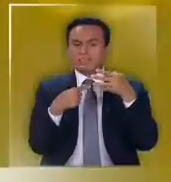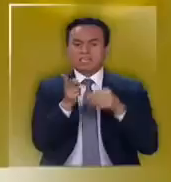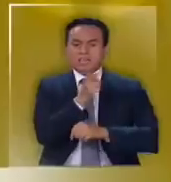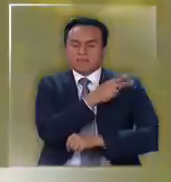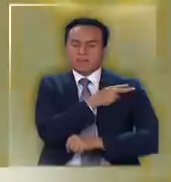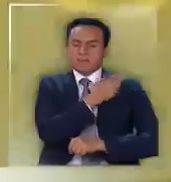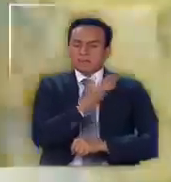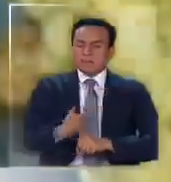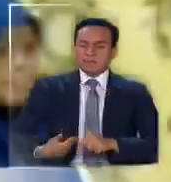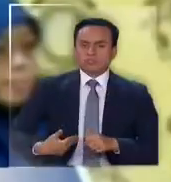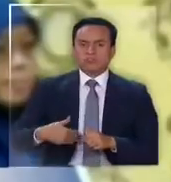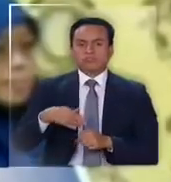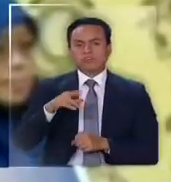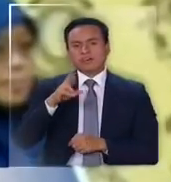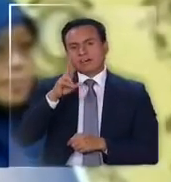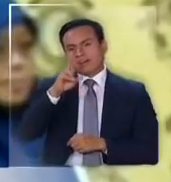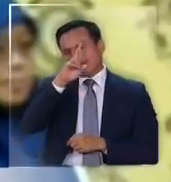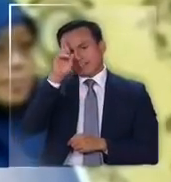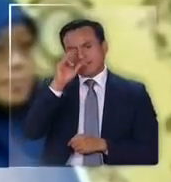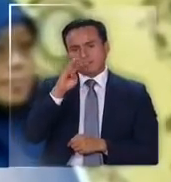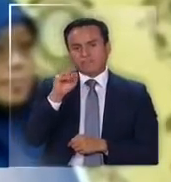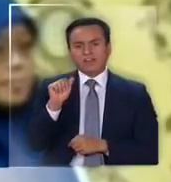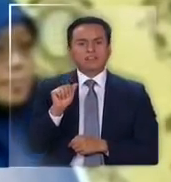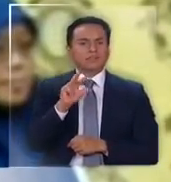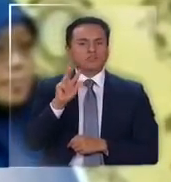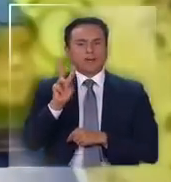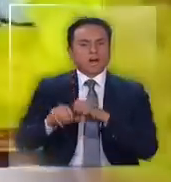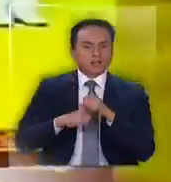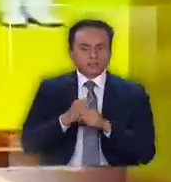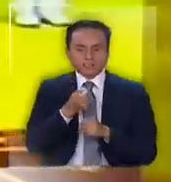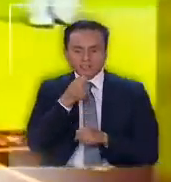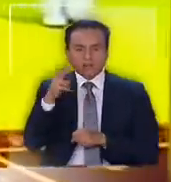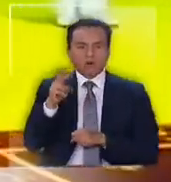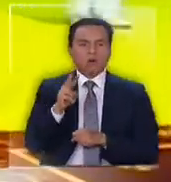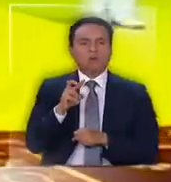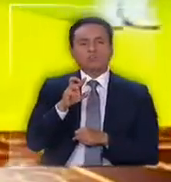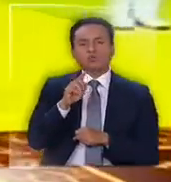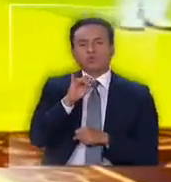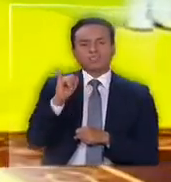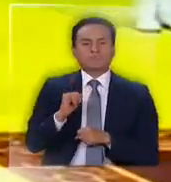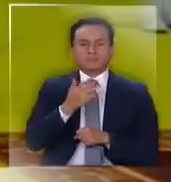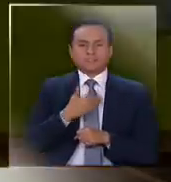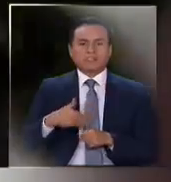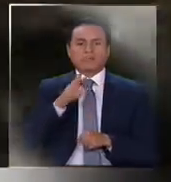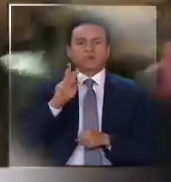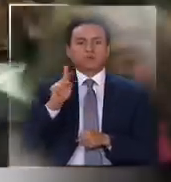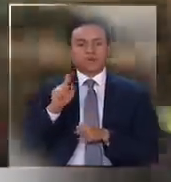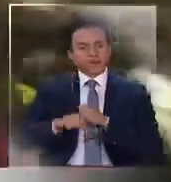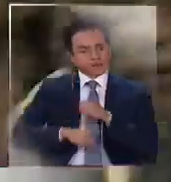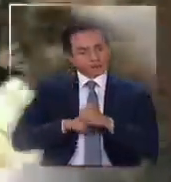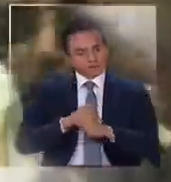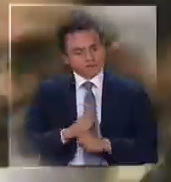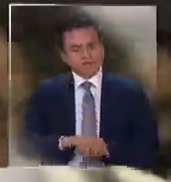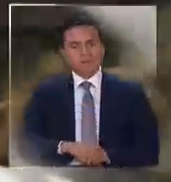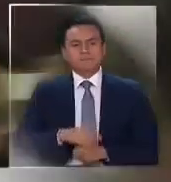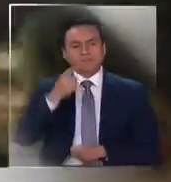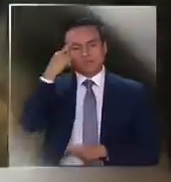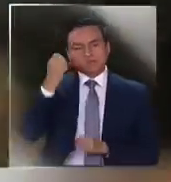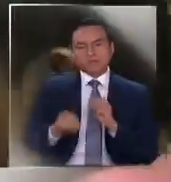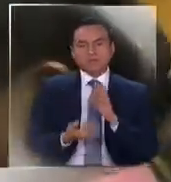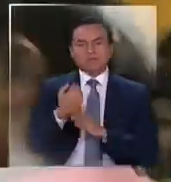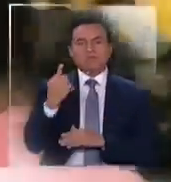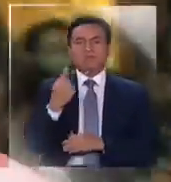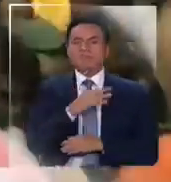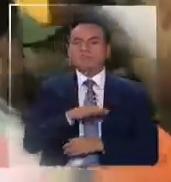jefes de Estado como la reina Isabel de Inglaterra, de 92 años, o el presidente de Túnez, de 91. Sin embargo, el nuevo primer